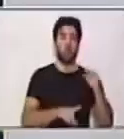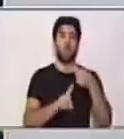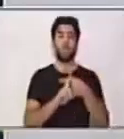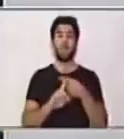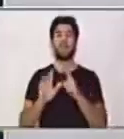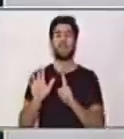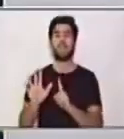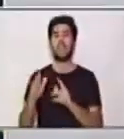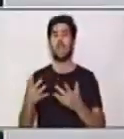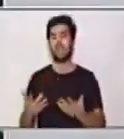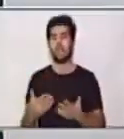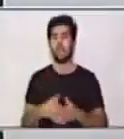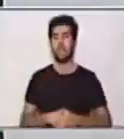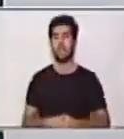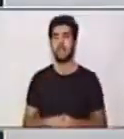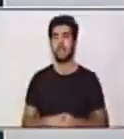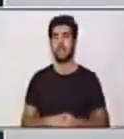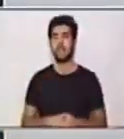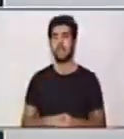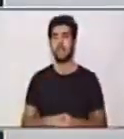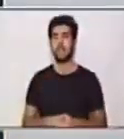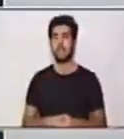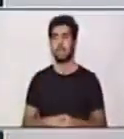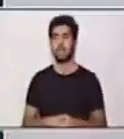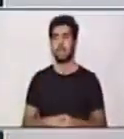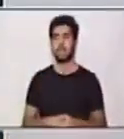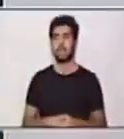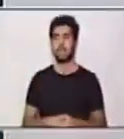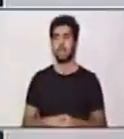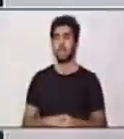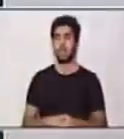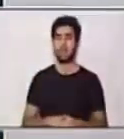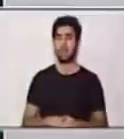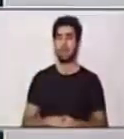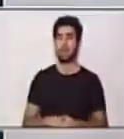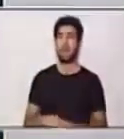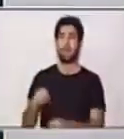Realizamos la suma, 8 más 16 por 7.